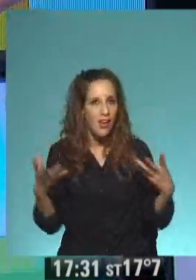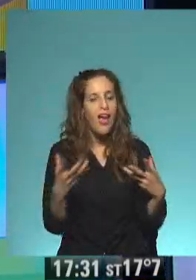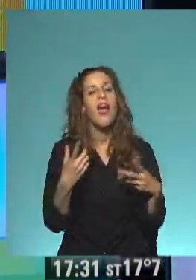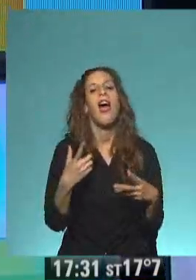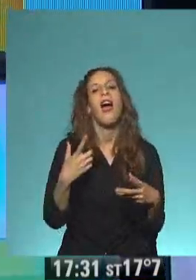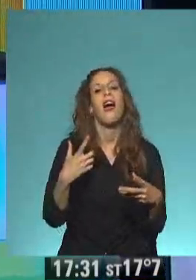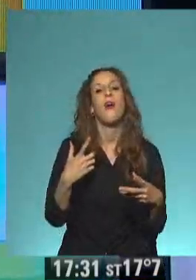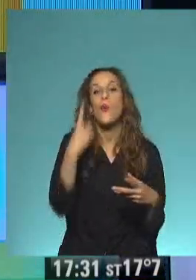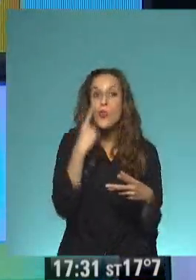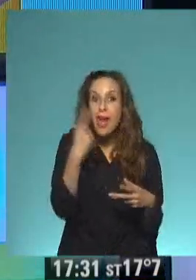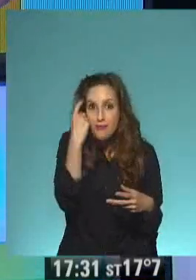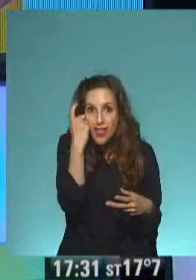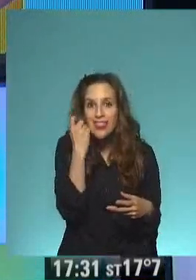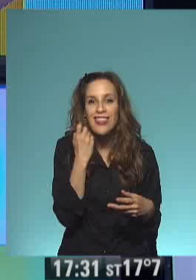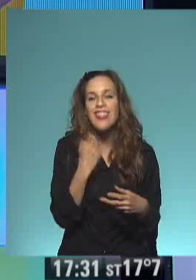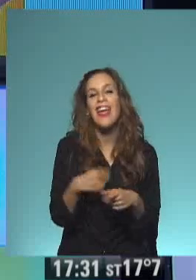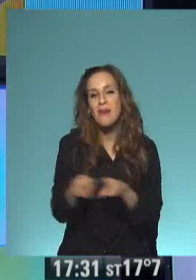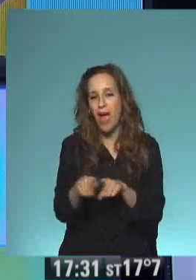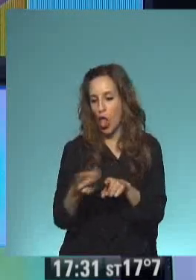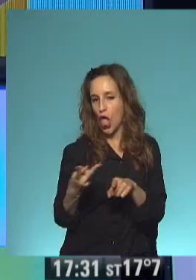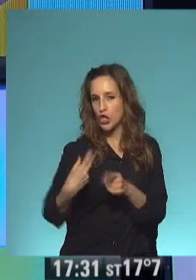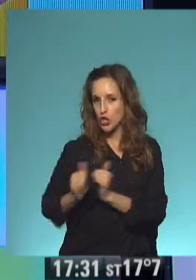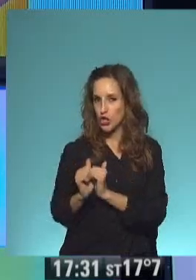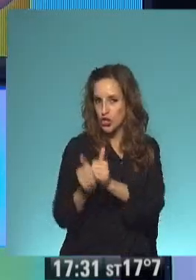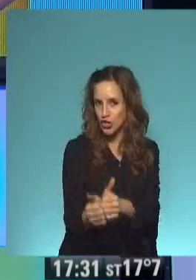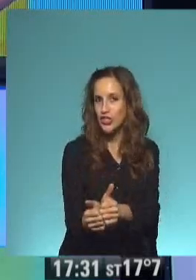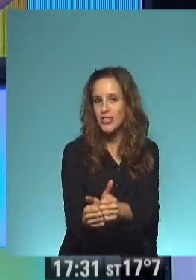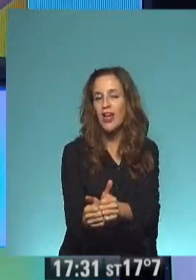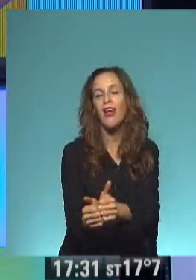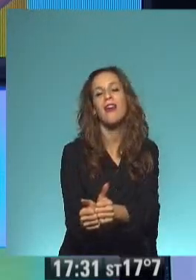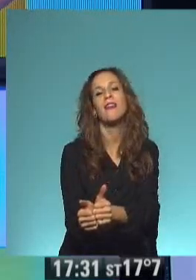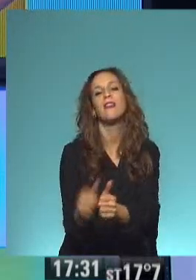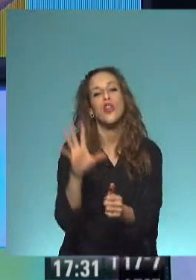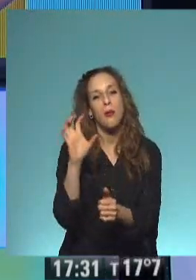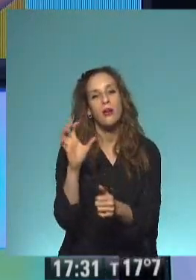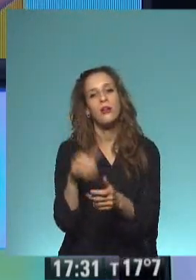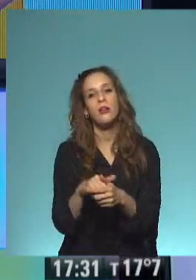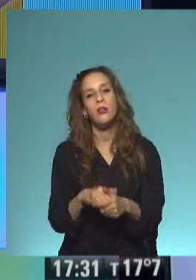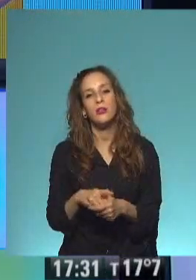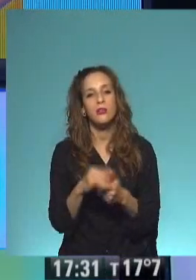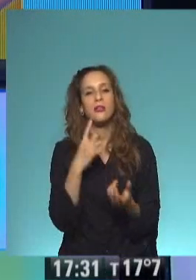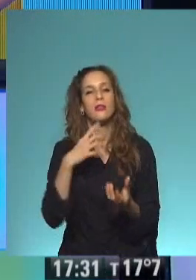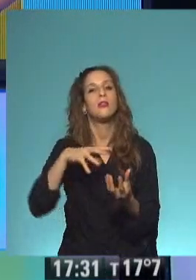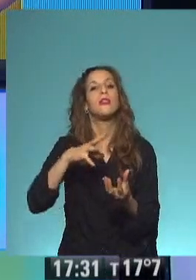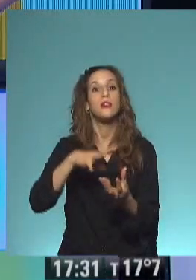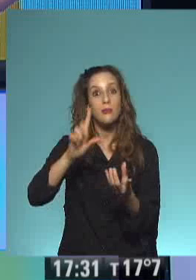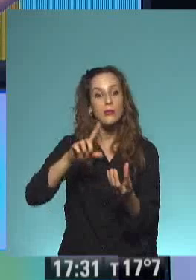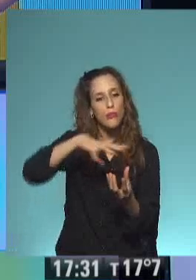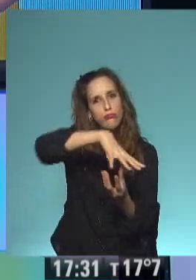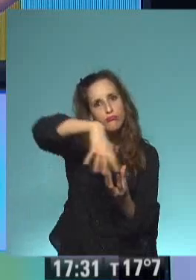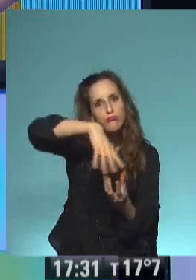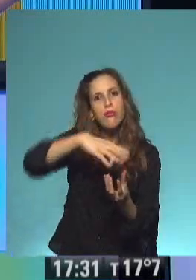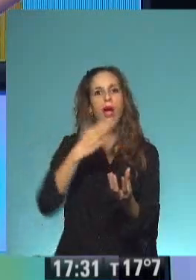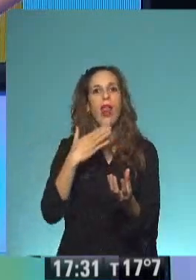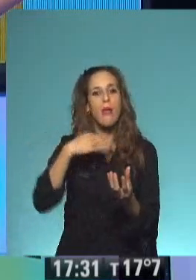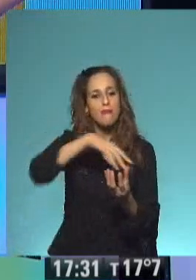aprendí y fuimos solos con mi hermano ya cuando éramos más grandes. Y nos pedíamos, me acuerdo, era un cono todo lleno de crema, pero que encima